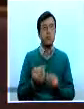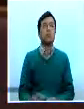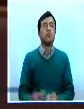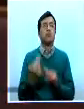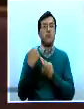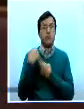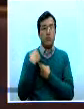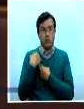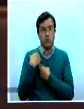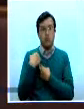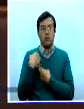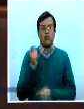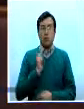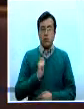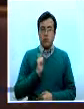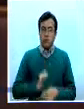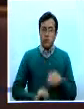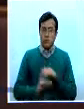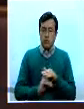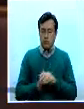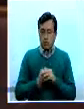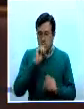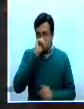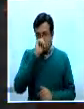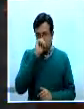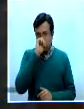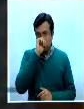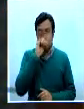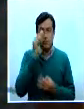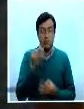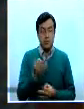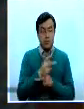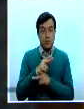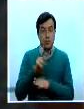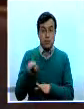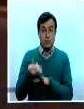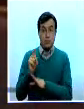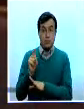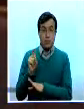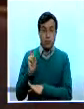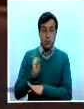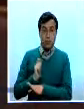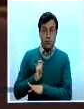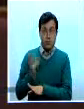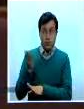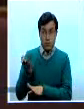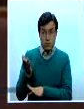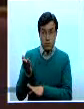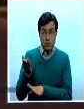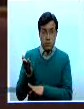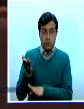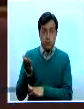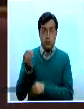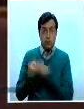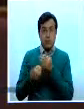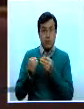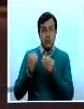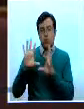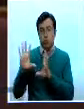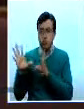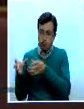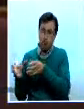atribuciones la fijación gran sala salarial pero entonces el consejo de salarios como tal desaparece consejos de salarios digamos que va a quedar su sumido